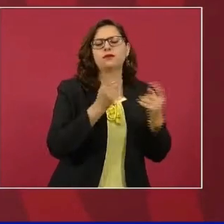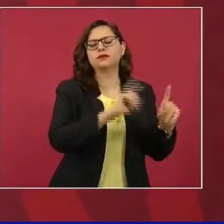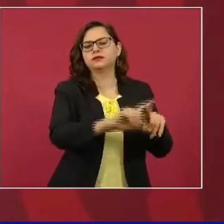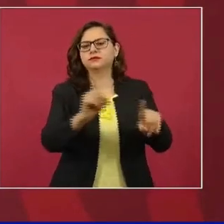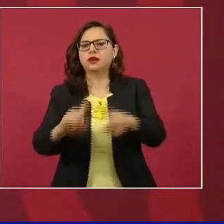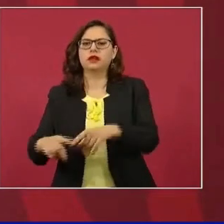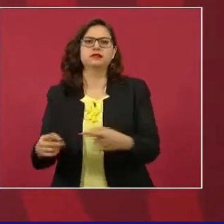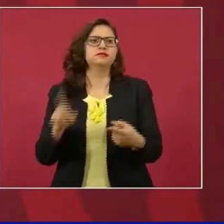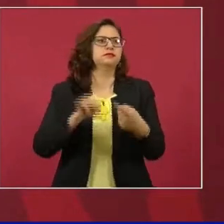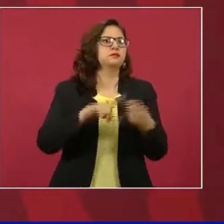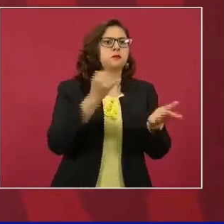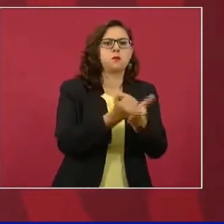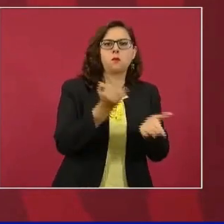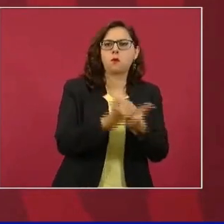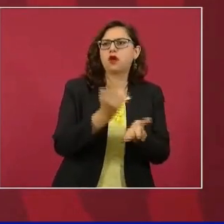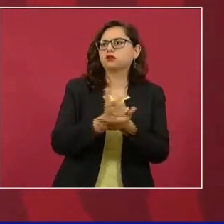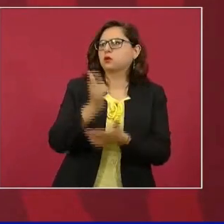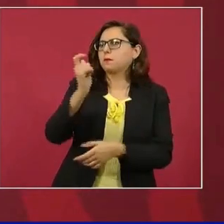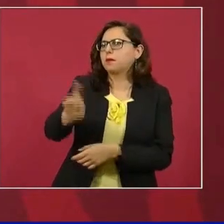impuestos, por